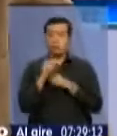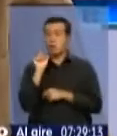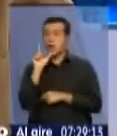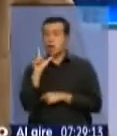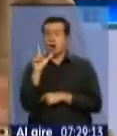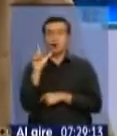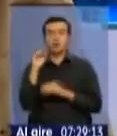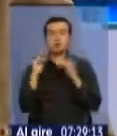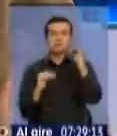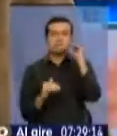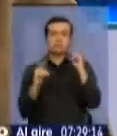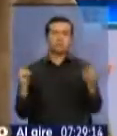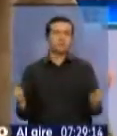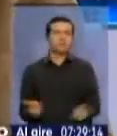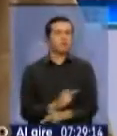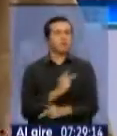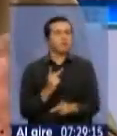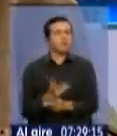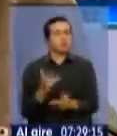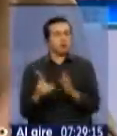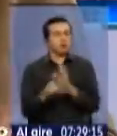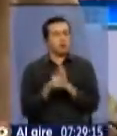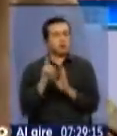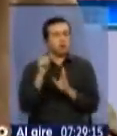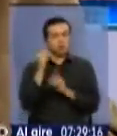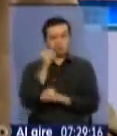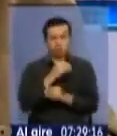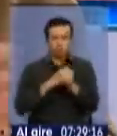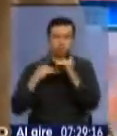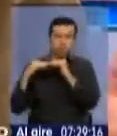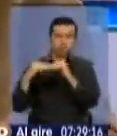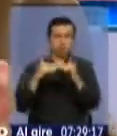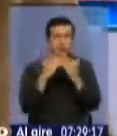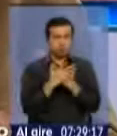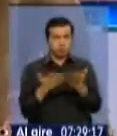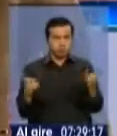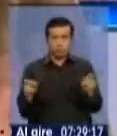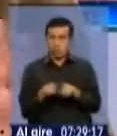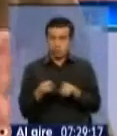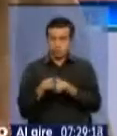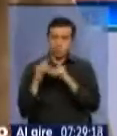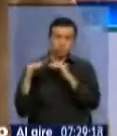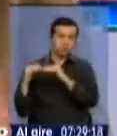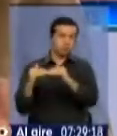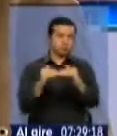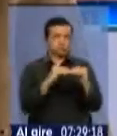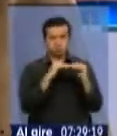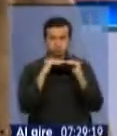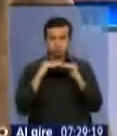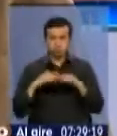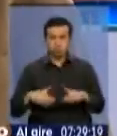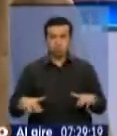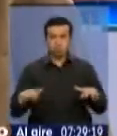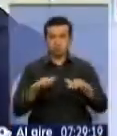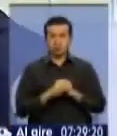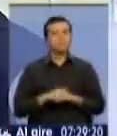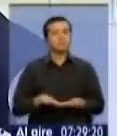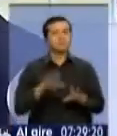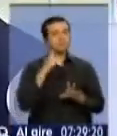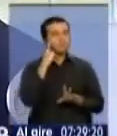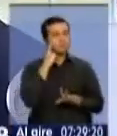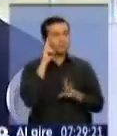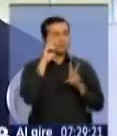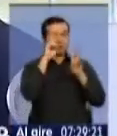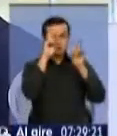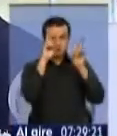mundo globalizado es fuerte y debe tener leyes en donde la redistribución de la riqueza vaya también a las zonas más desposeídas. A ver, Mauricio Prado, si el